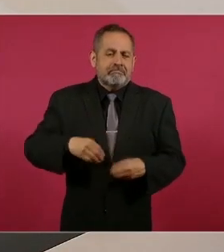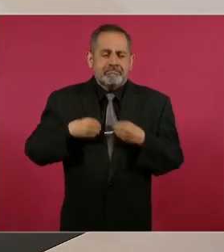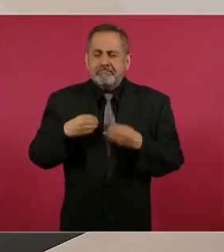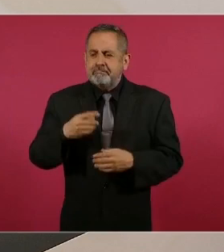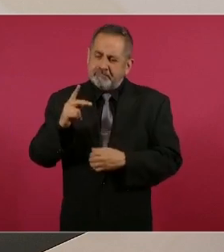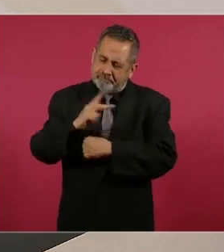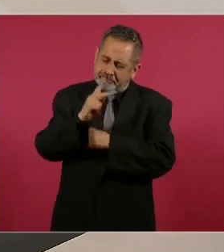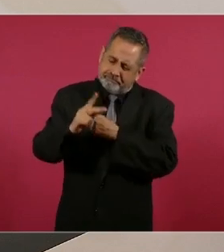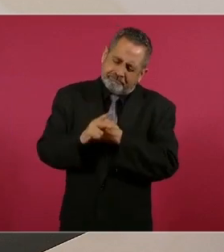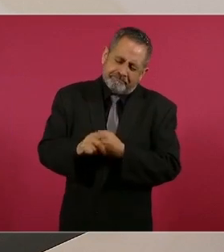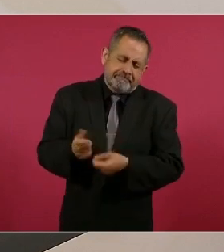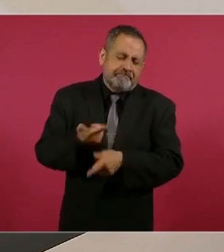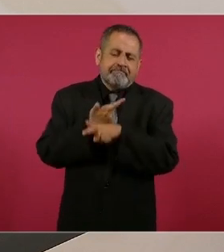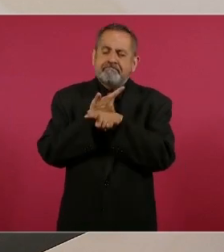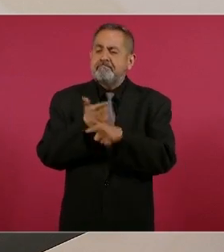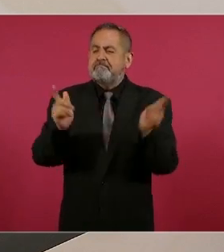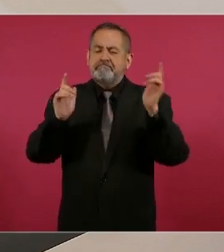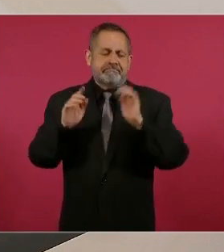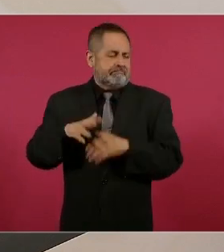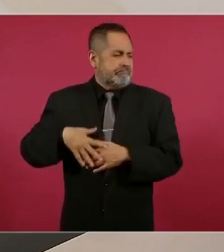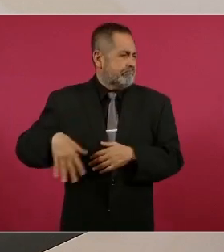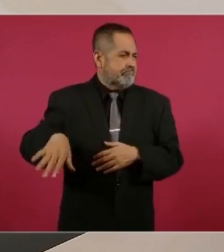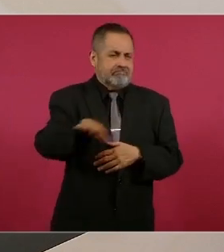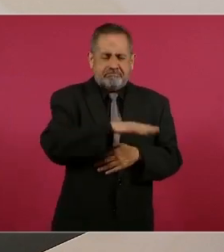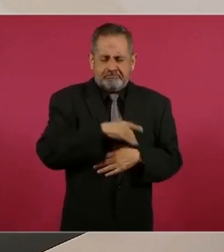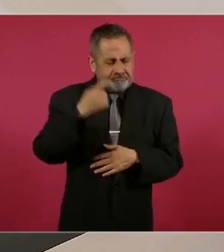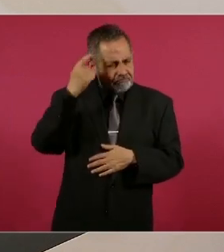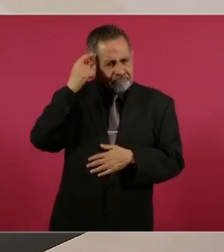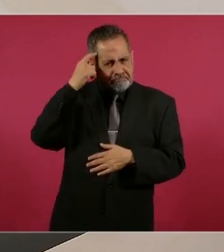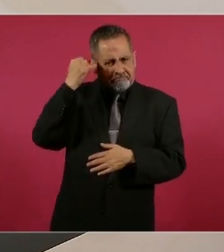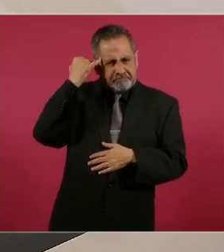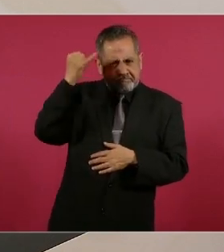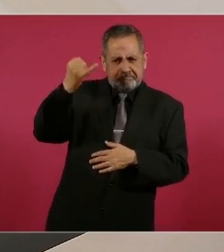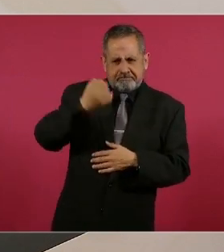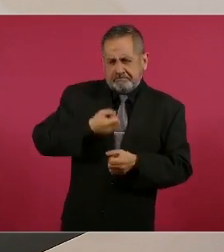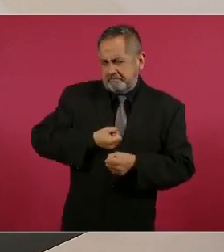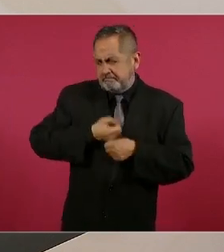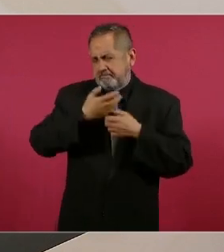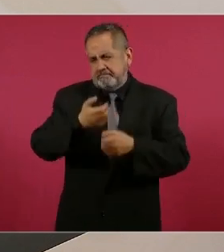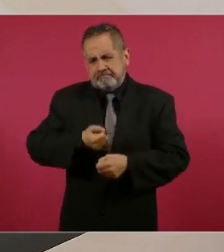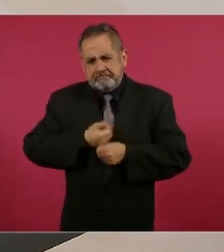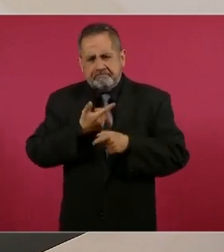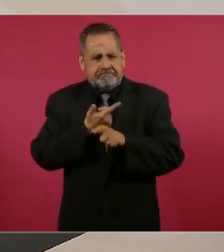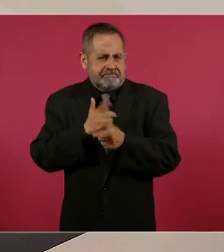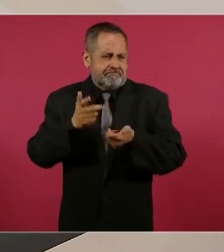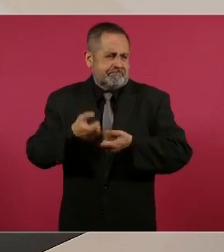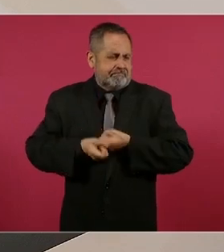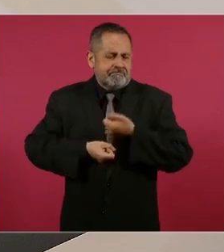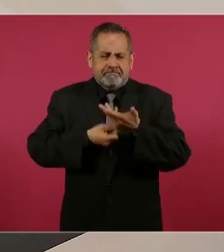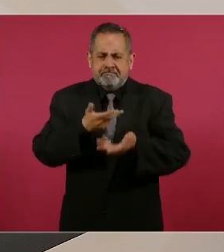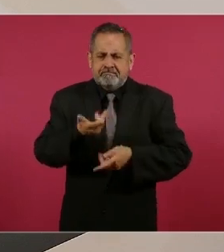afortunadamente libre, en donde todos nos manifestamos, nos expresamos.